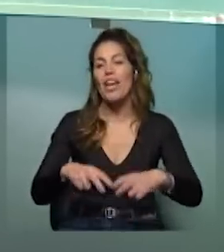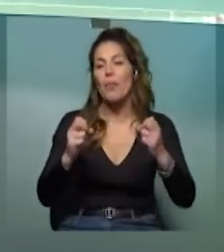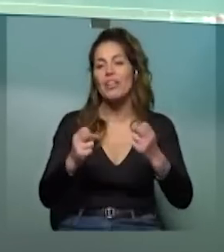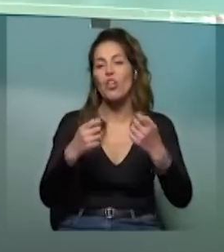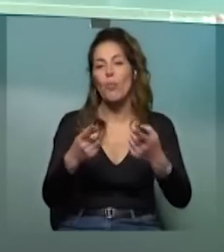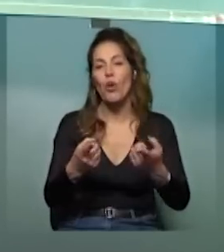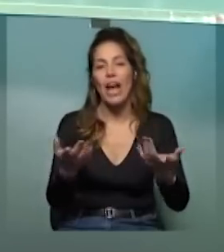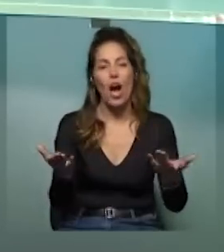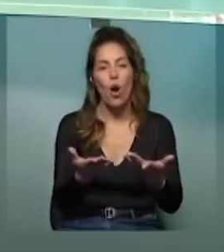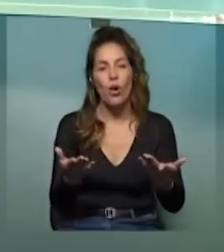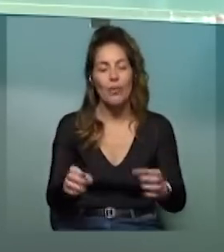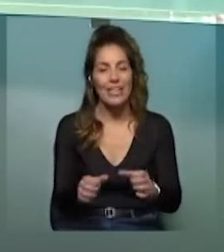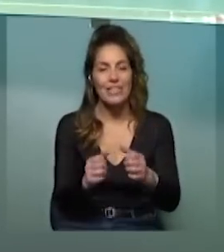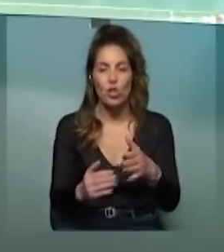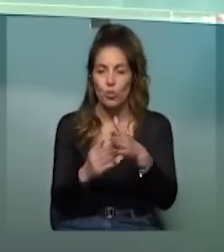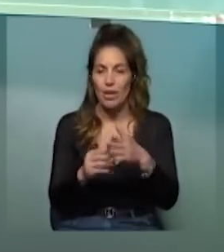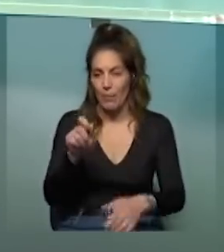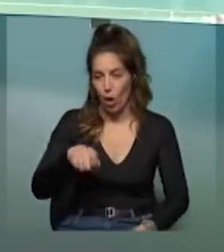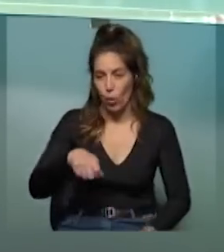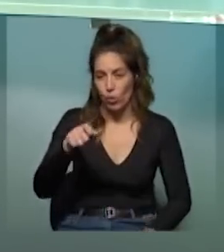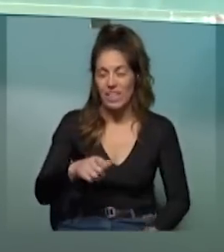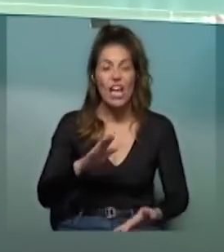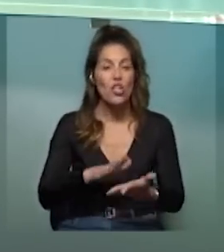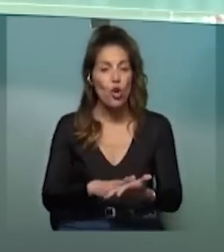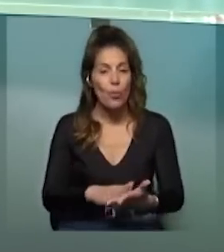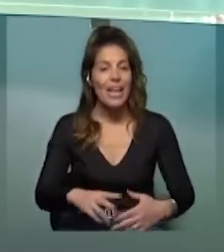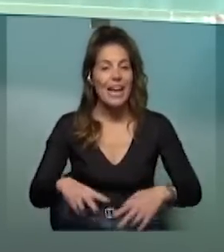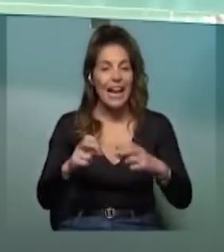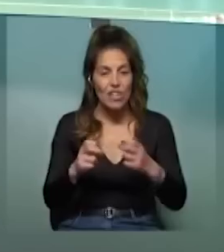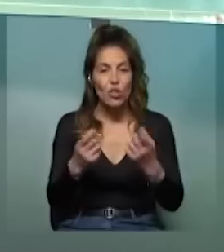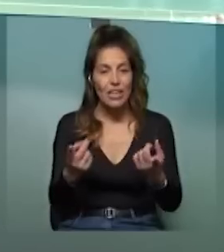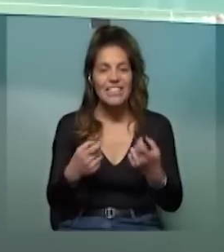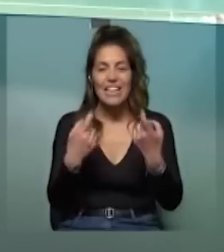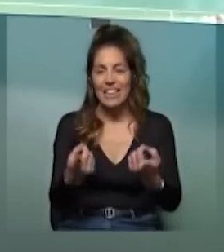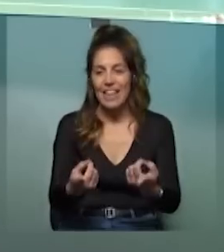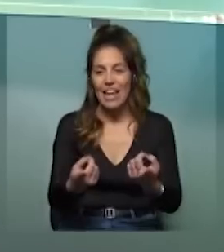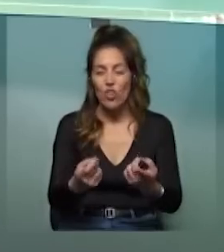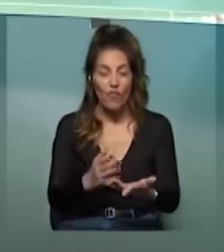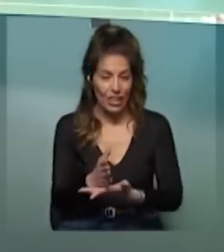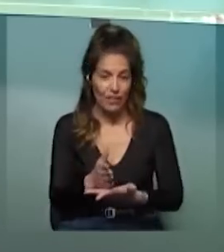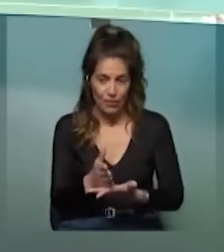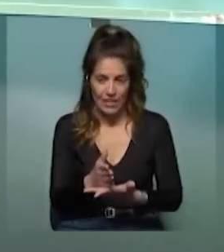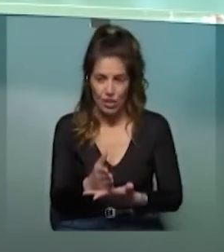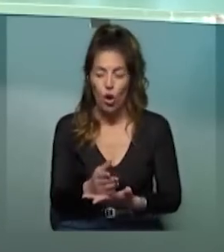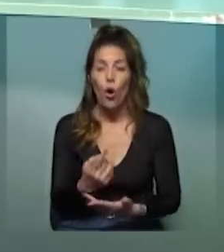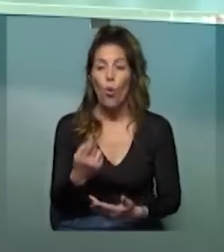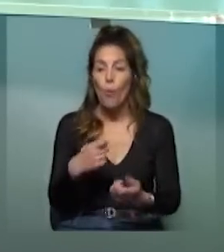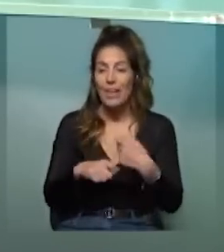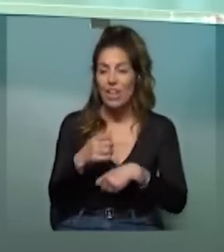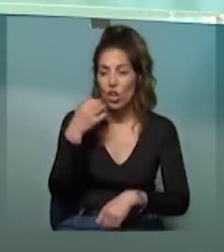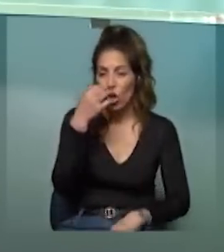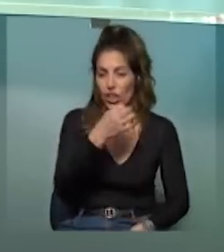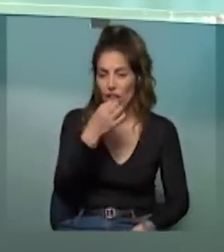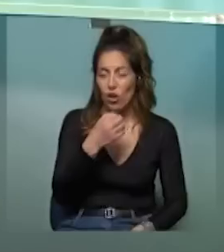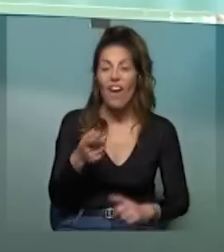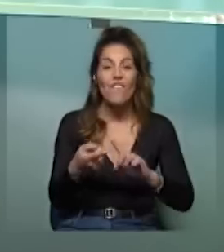por estas horas viene realizando la suprema corte de justicia sobre casos a los que bueno se le ha dado este beneficio y se trata de un narcotraficante que que